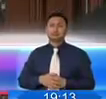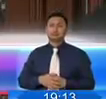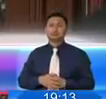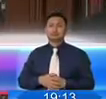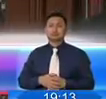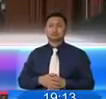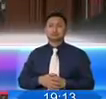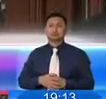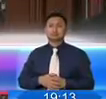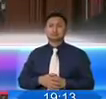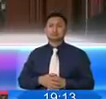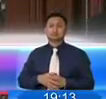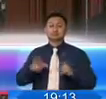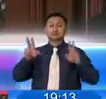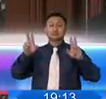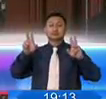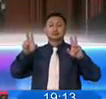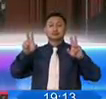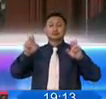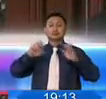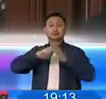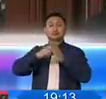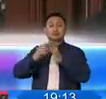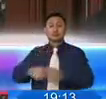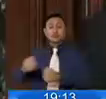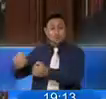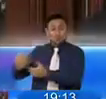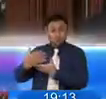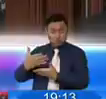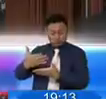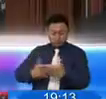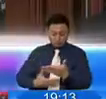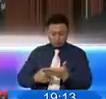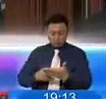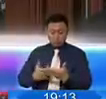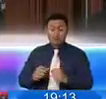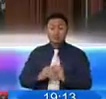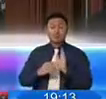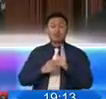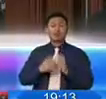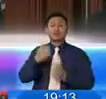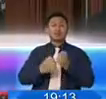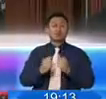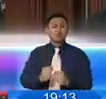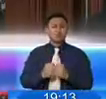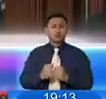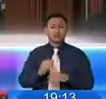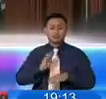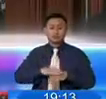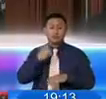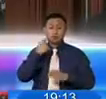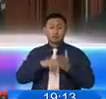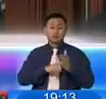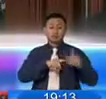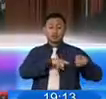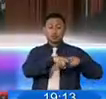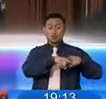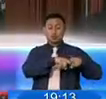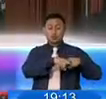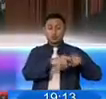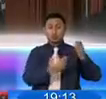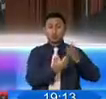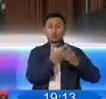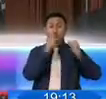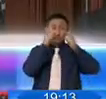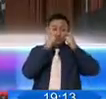Hay motivaciones, sobre todo por este informe de la Contraloría, que detecta gravísimos problemas en el tema de los concursos para fiscales y